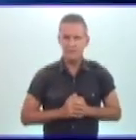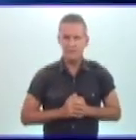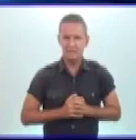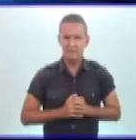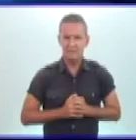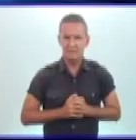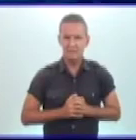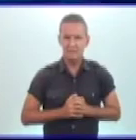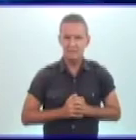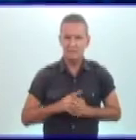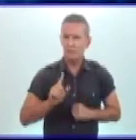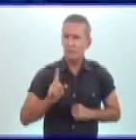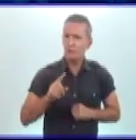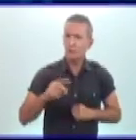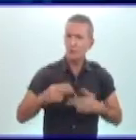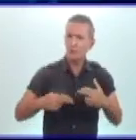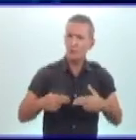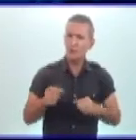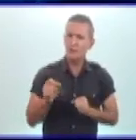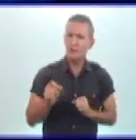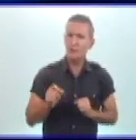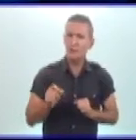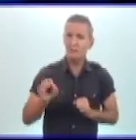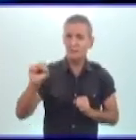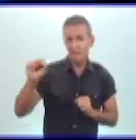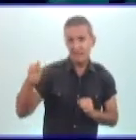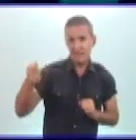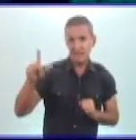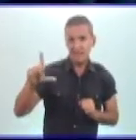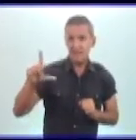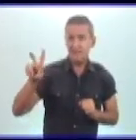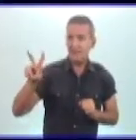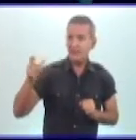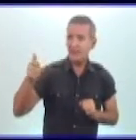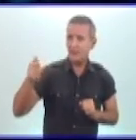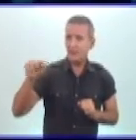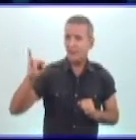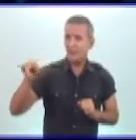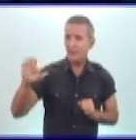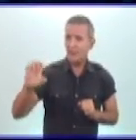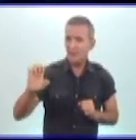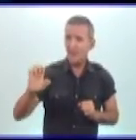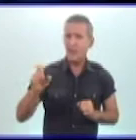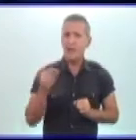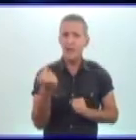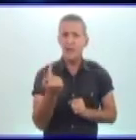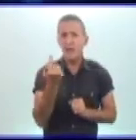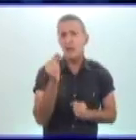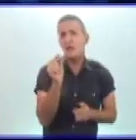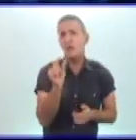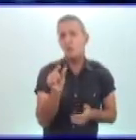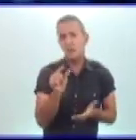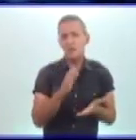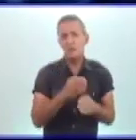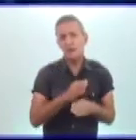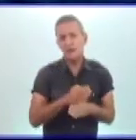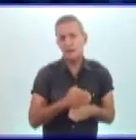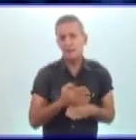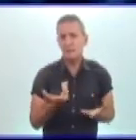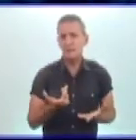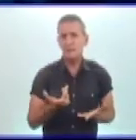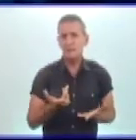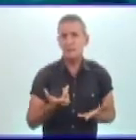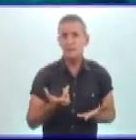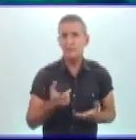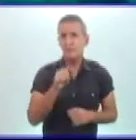Oye, no hagas eso. Salvaje es una palabra, ¿entiendes? Un término para la gente que no